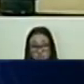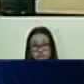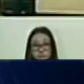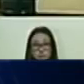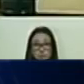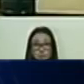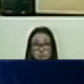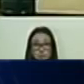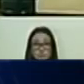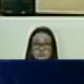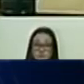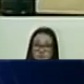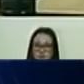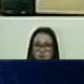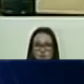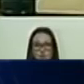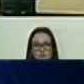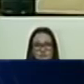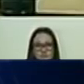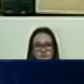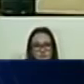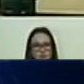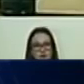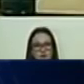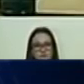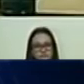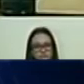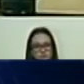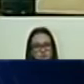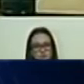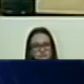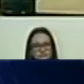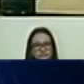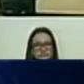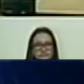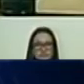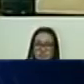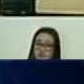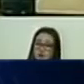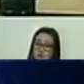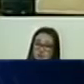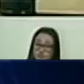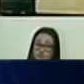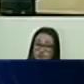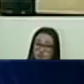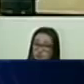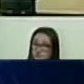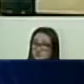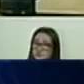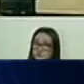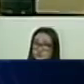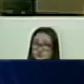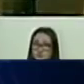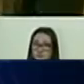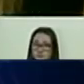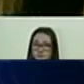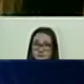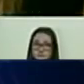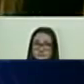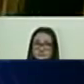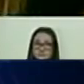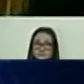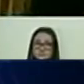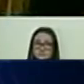y garantizarle a los venezolanos el ejercicio pleno de su soberanía, de su derecho al voto y la transparencia y